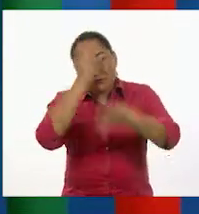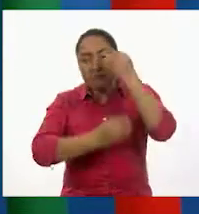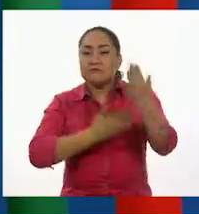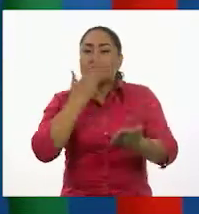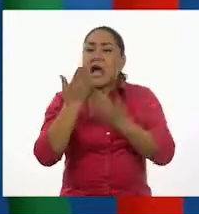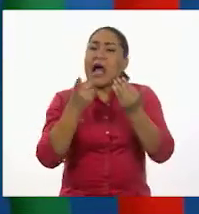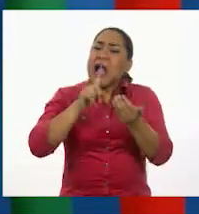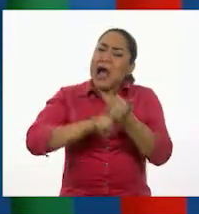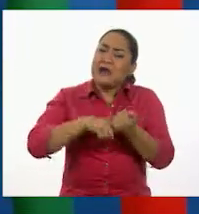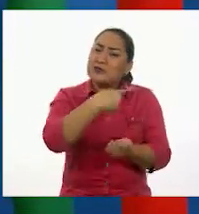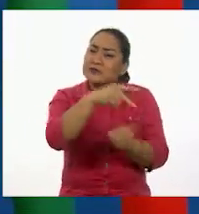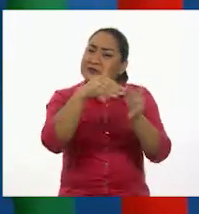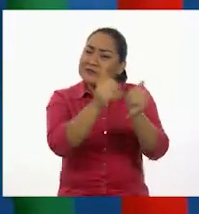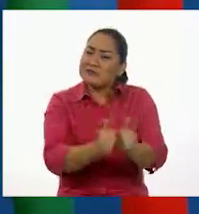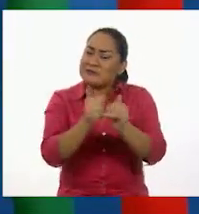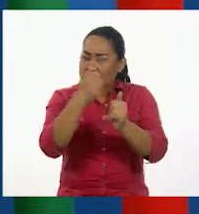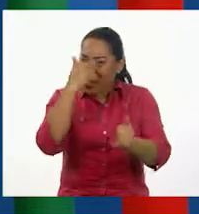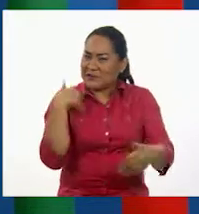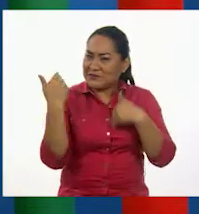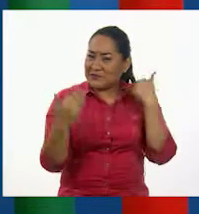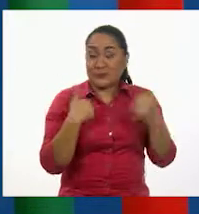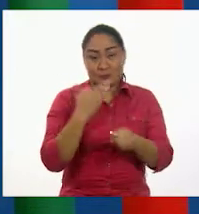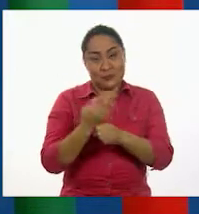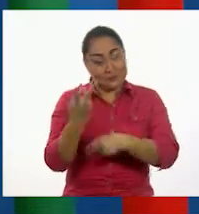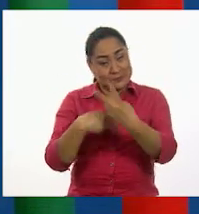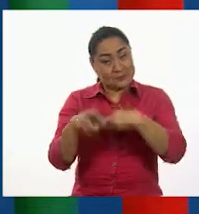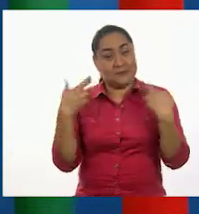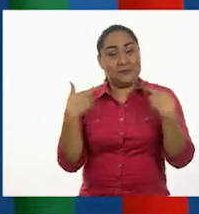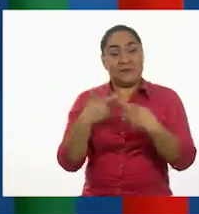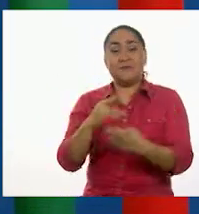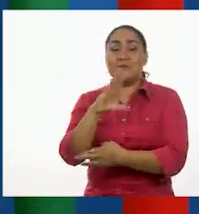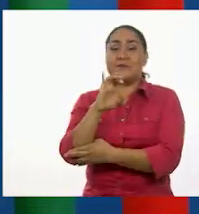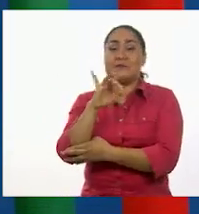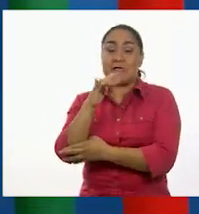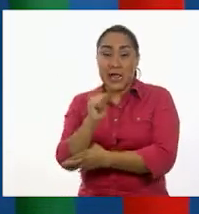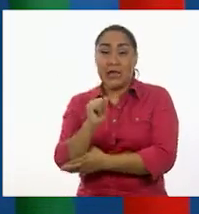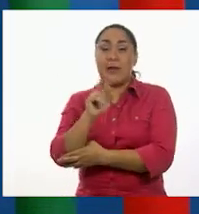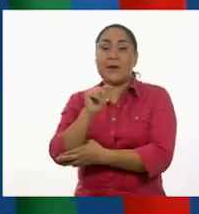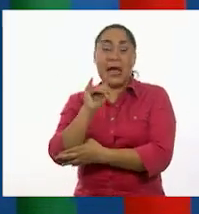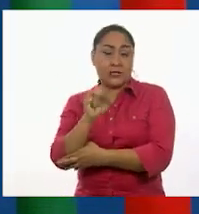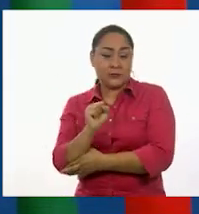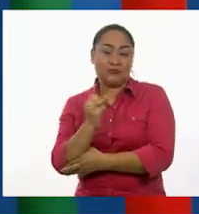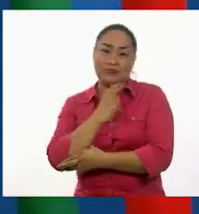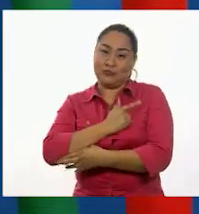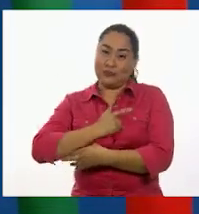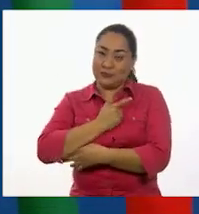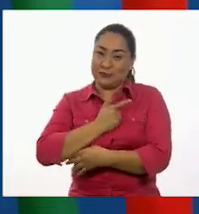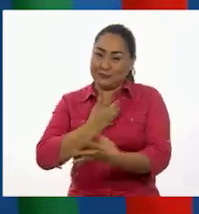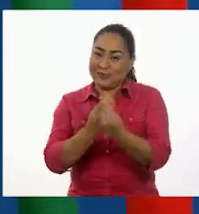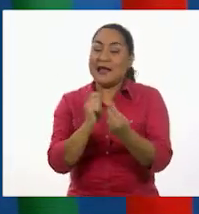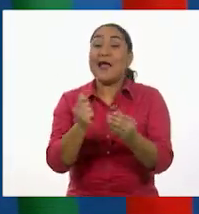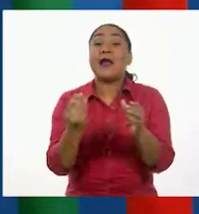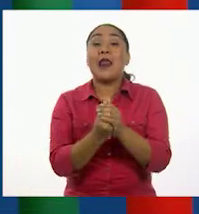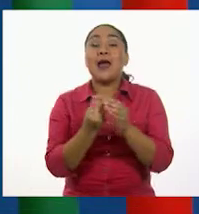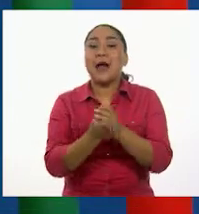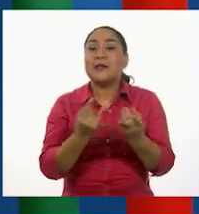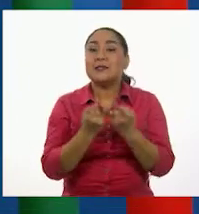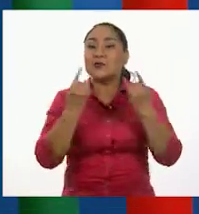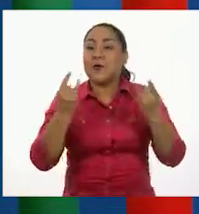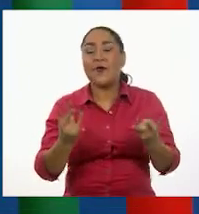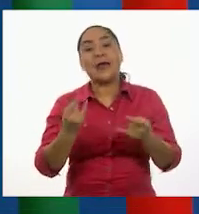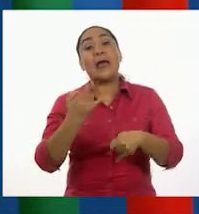nuestros hogares. Hoy nos acompañará la maestra Cecilia Vargas y vamos a tener el gusto de estar con ustedes en esta clase de historia de